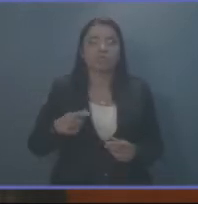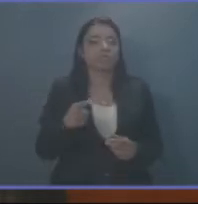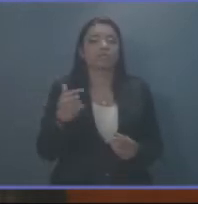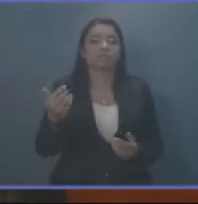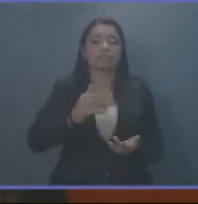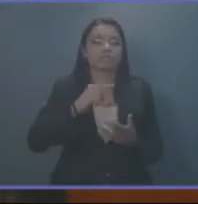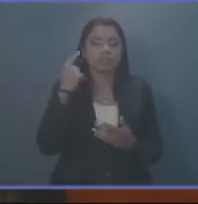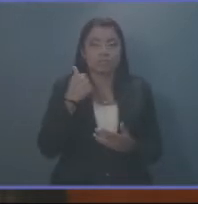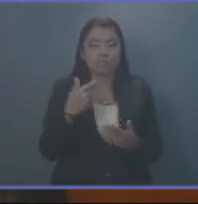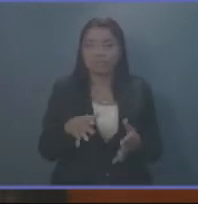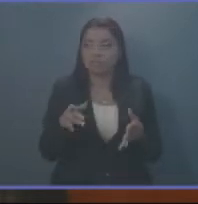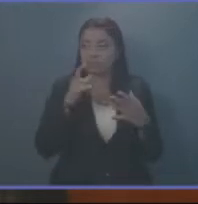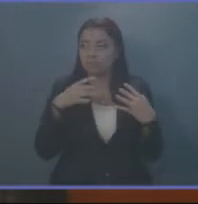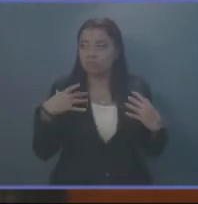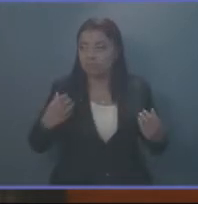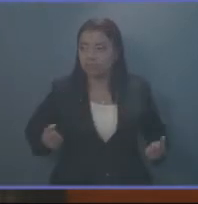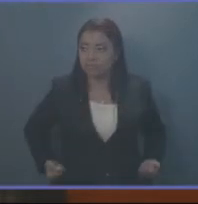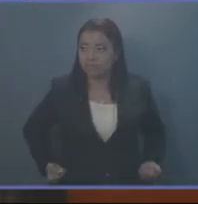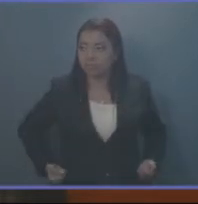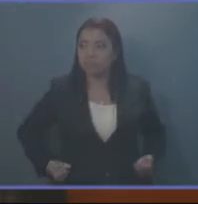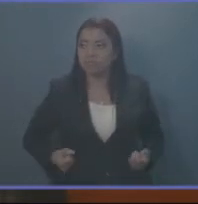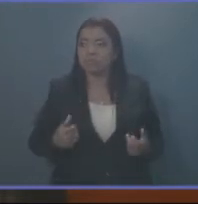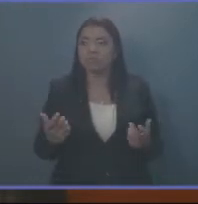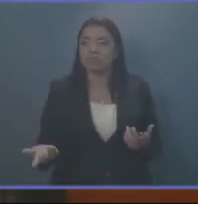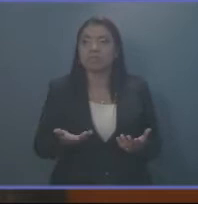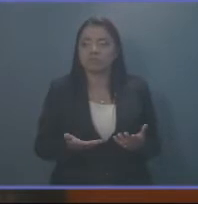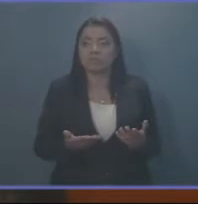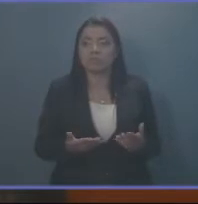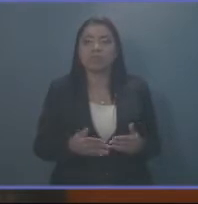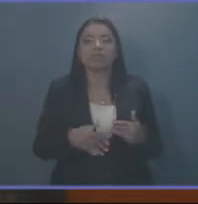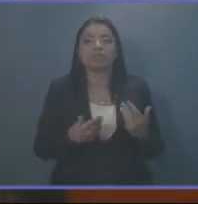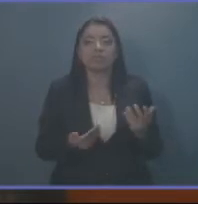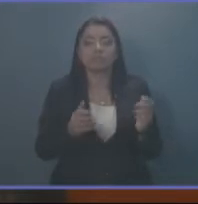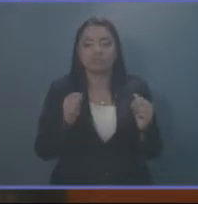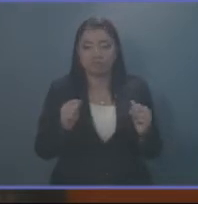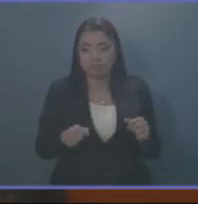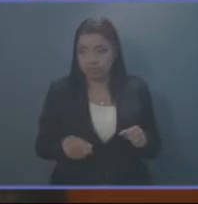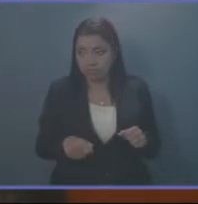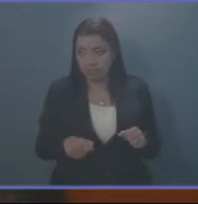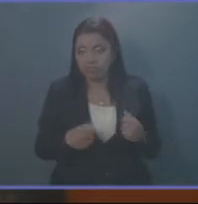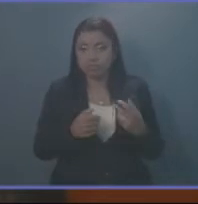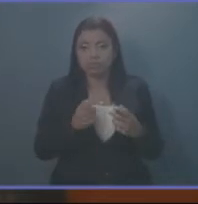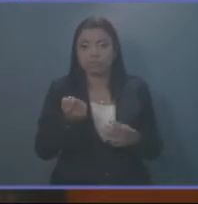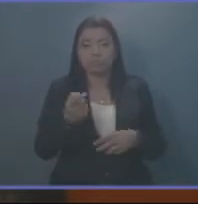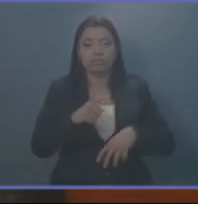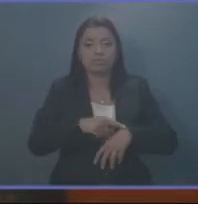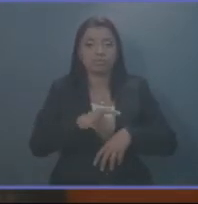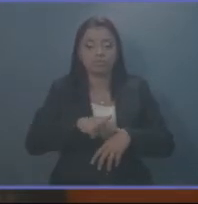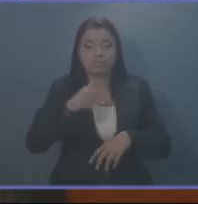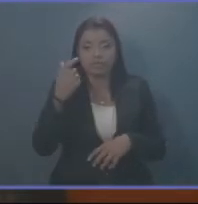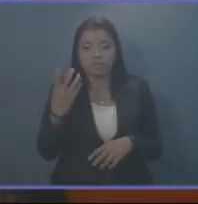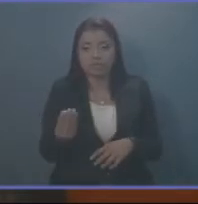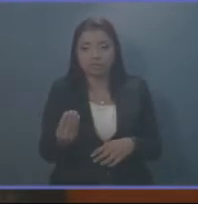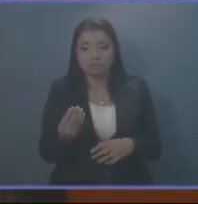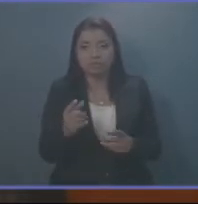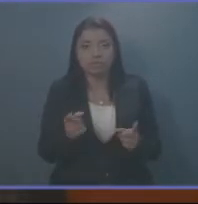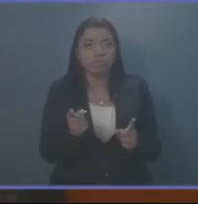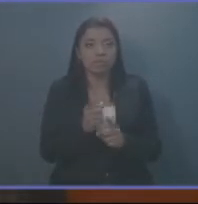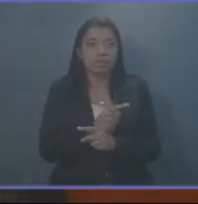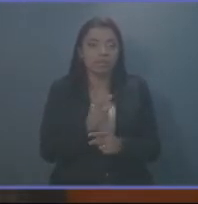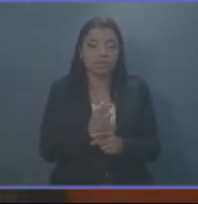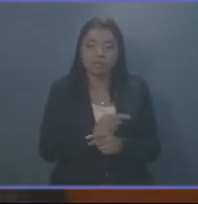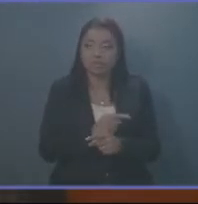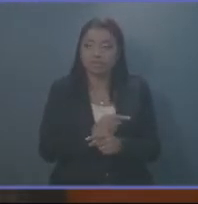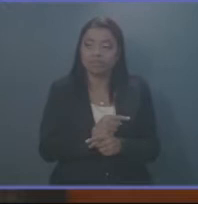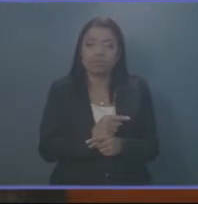nombrado por el órgano ejecutivo. Y estamos a escasos par de días para ese cambio, lo cual